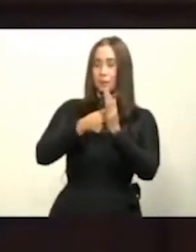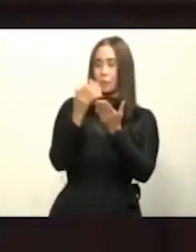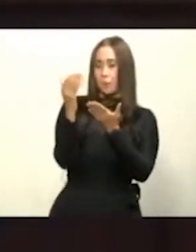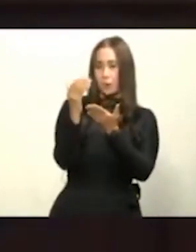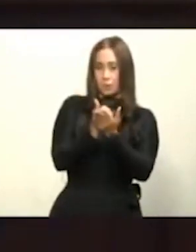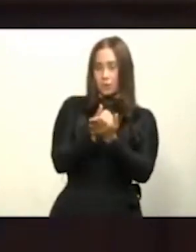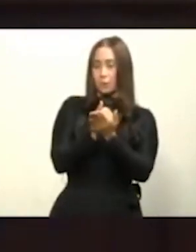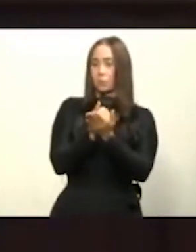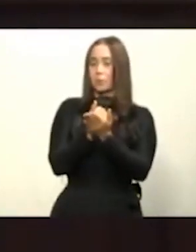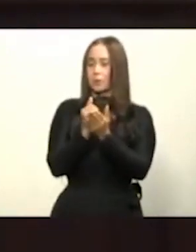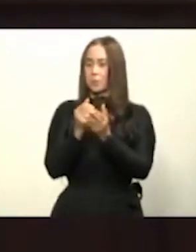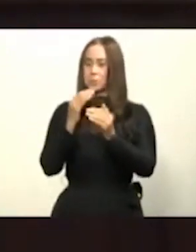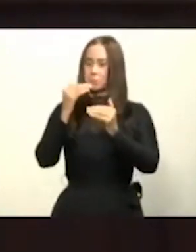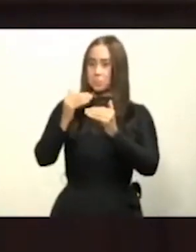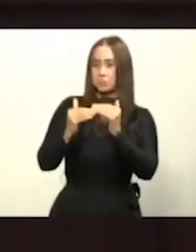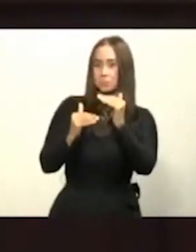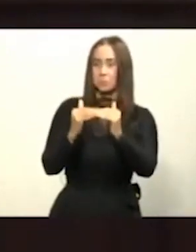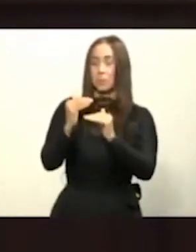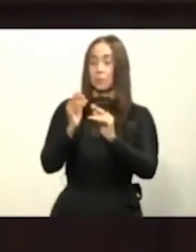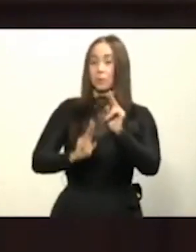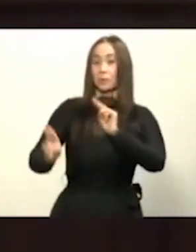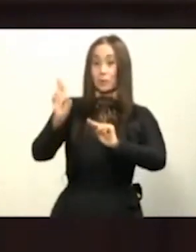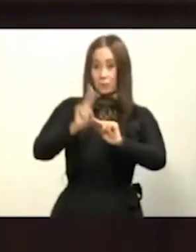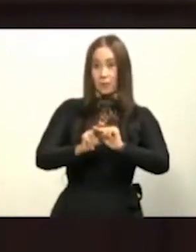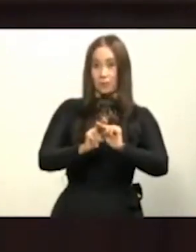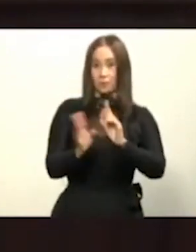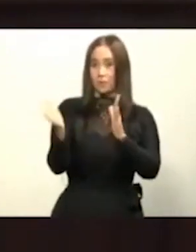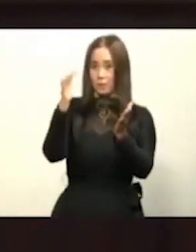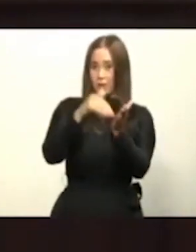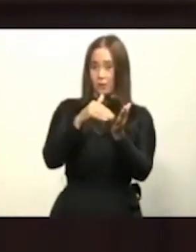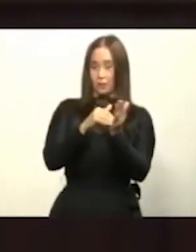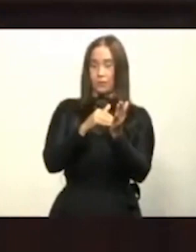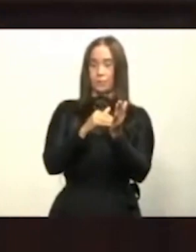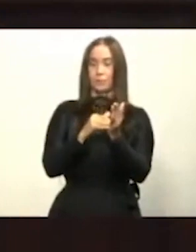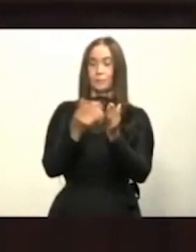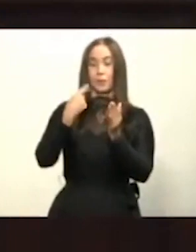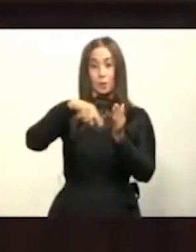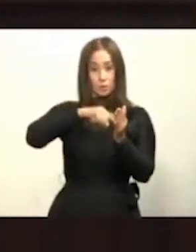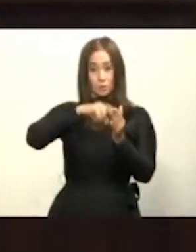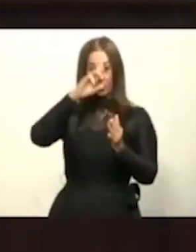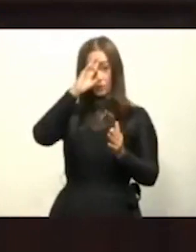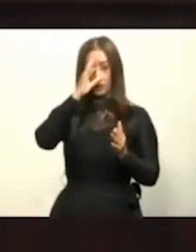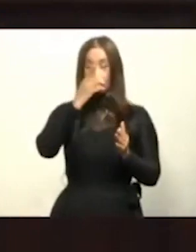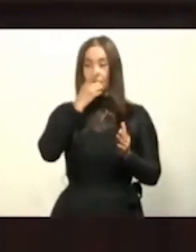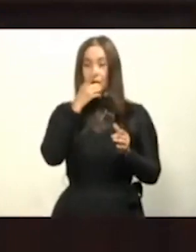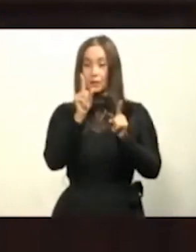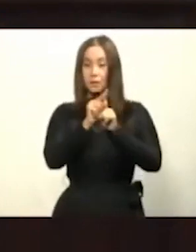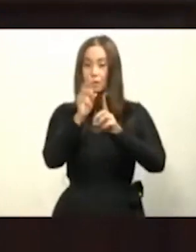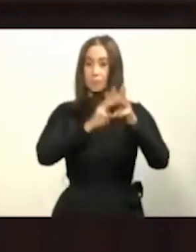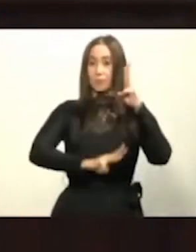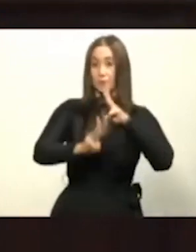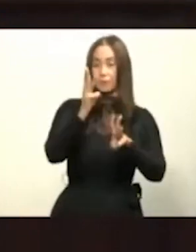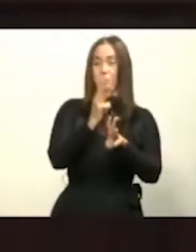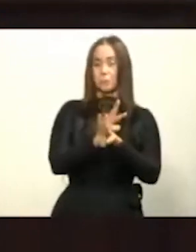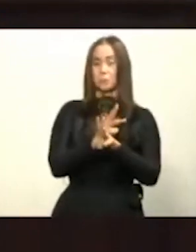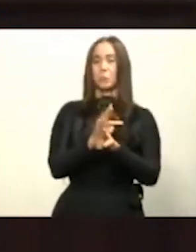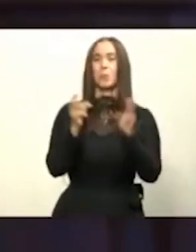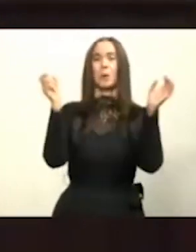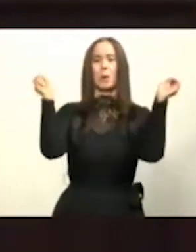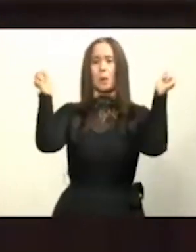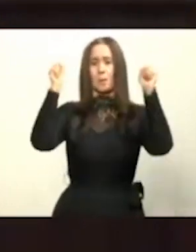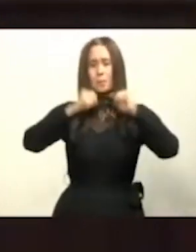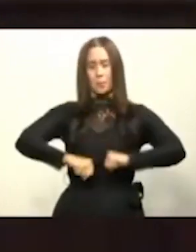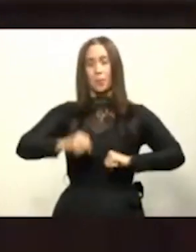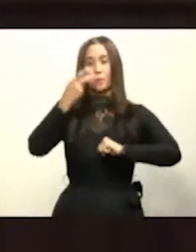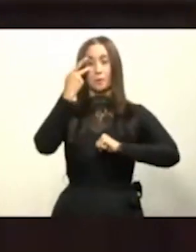ley de extinción de dominio, que tiene por objeto principal recuperar los bienes que provengan directa o indirectamente de un hecho ilícito realizado en el